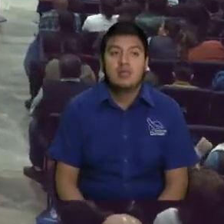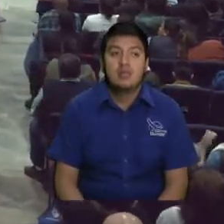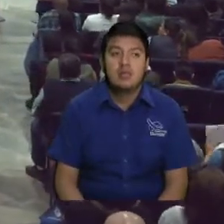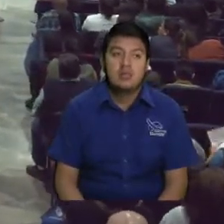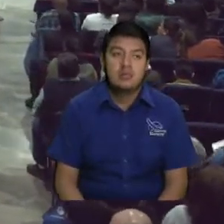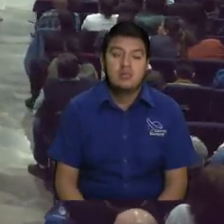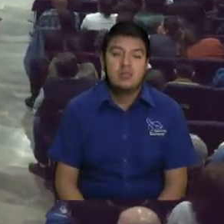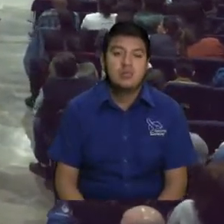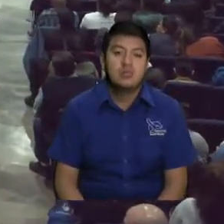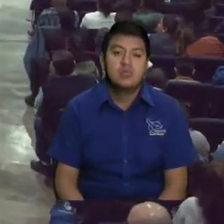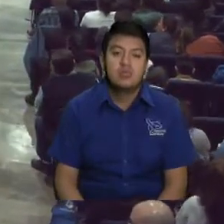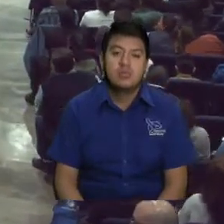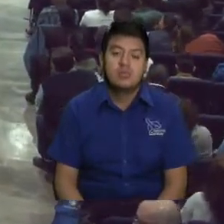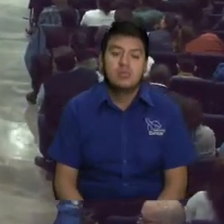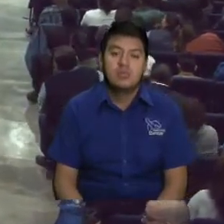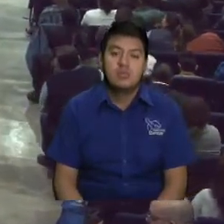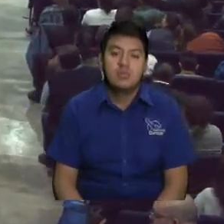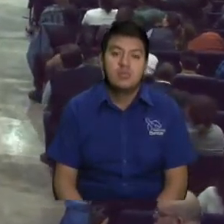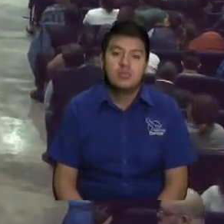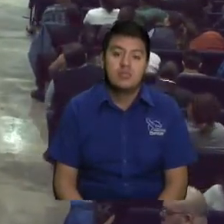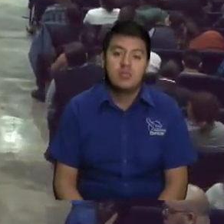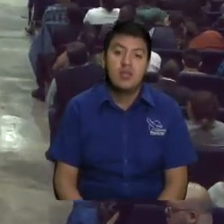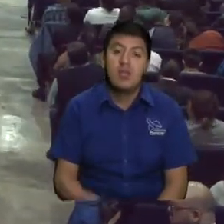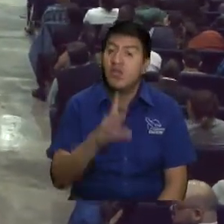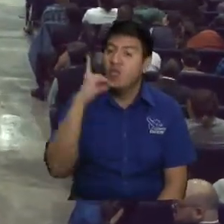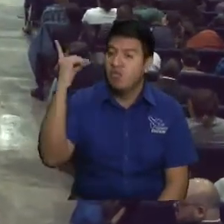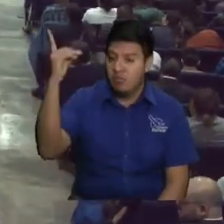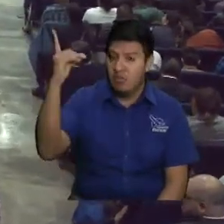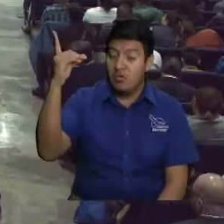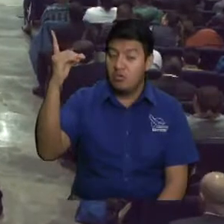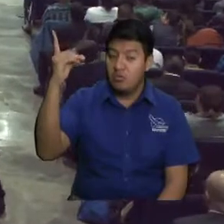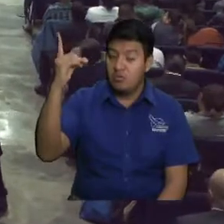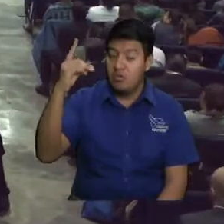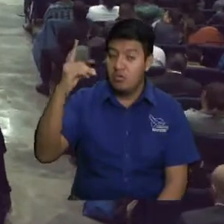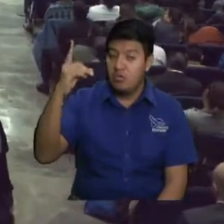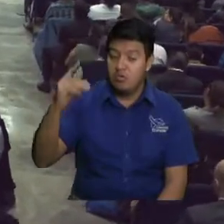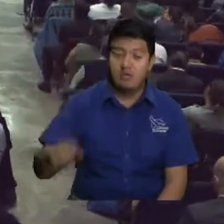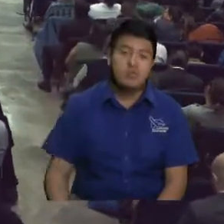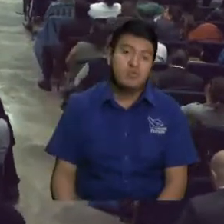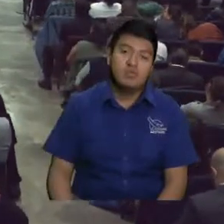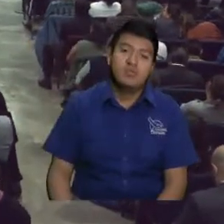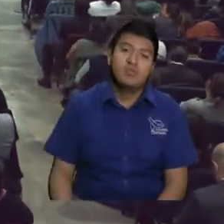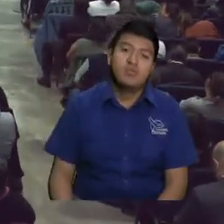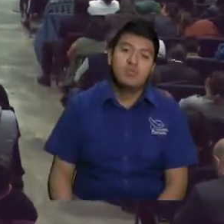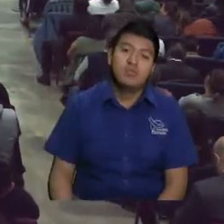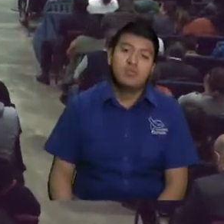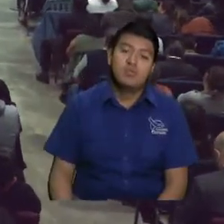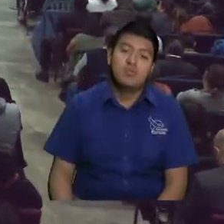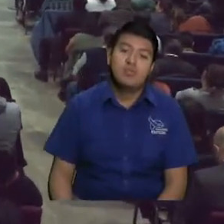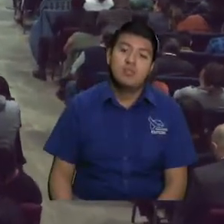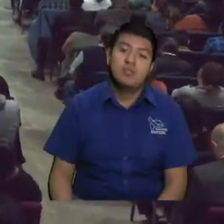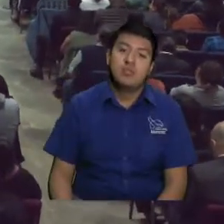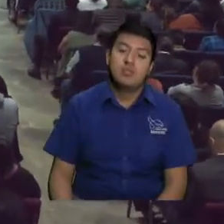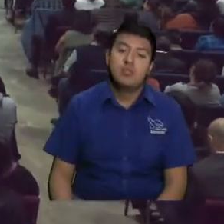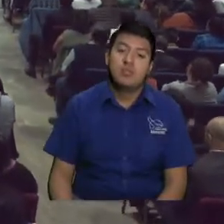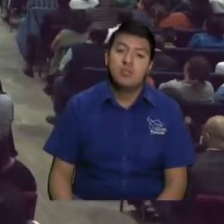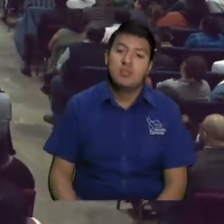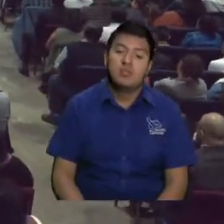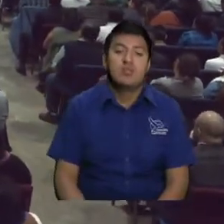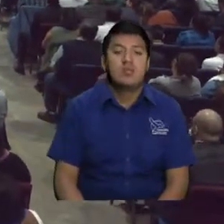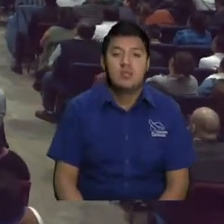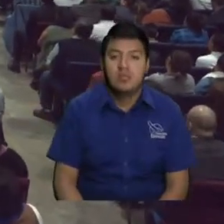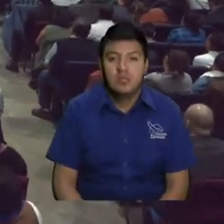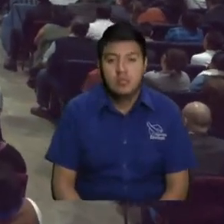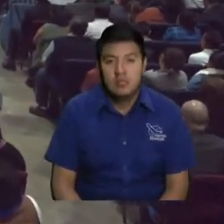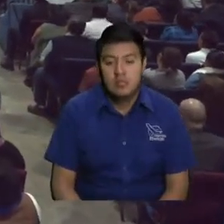hay otra cosa que quisiera decirle, que Dios nos manda, Él lo apartó. Entonces el mandamiento es, fíjese